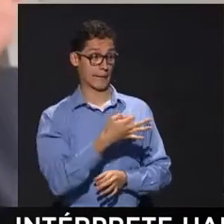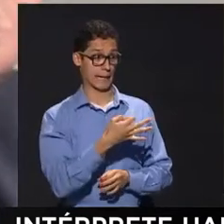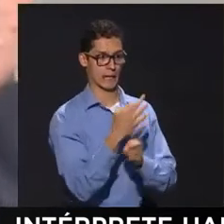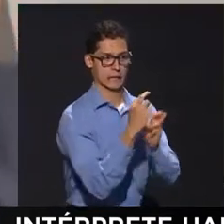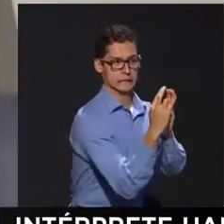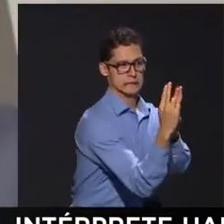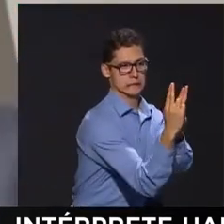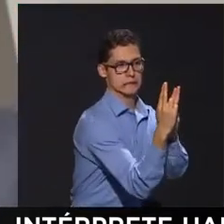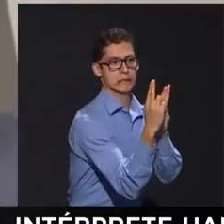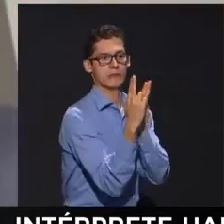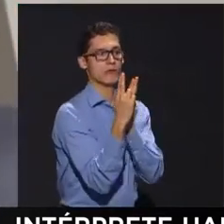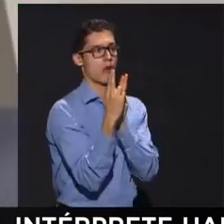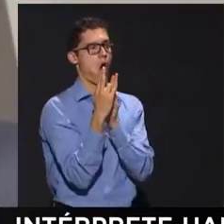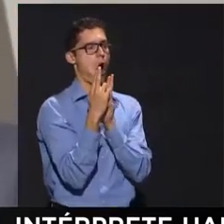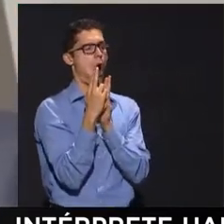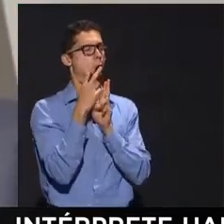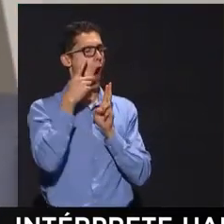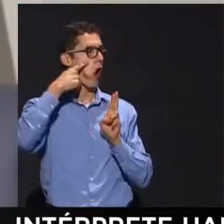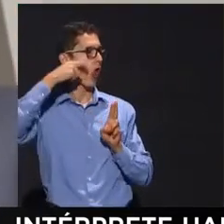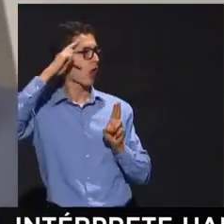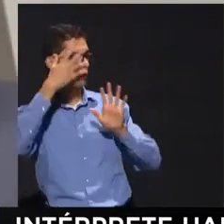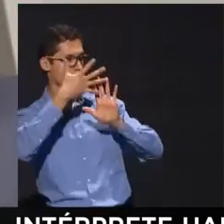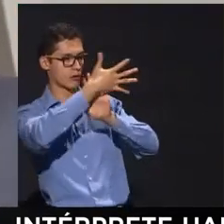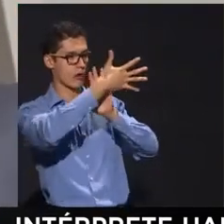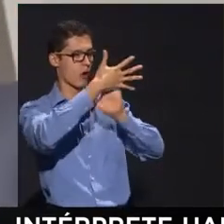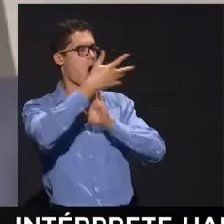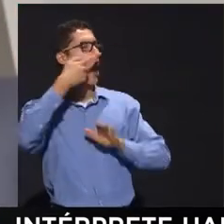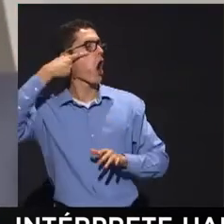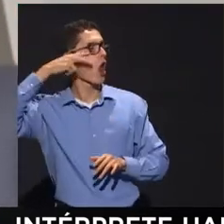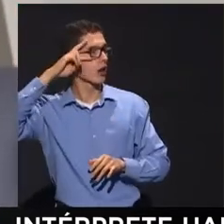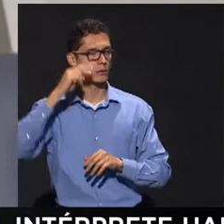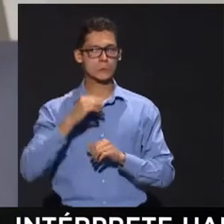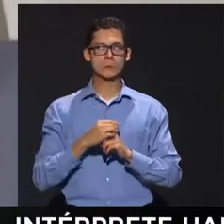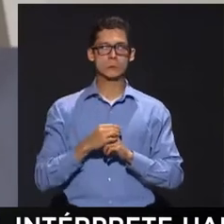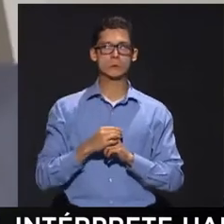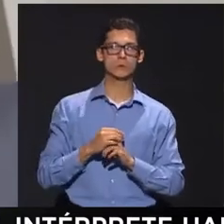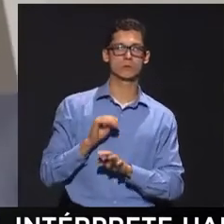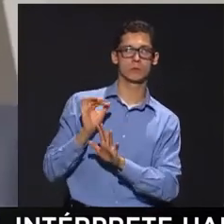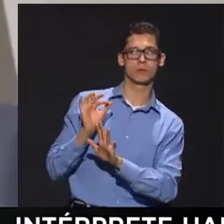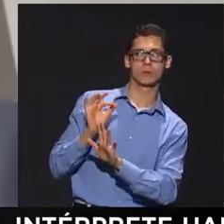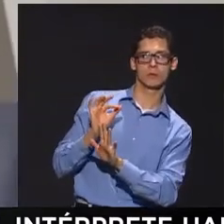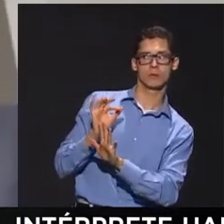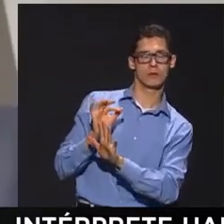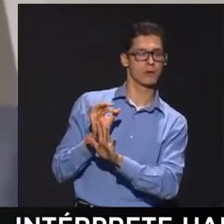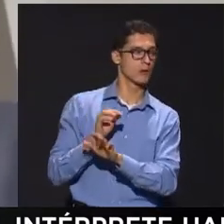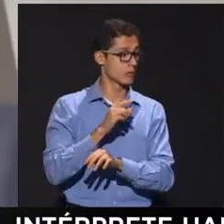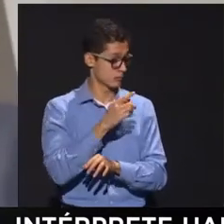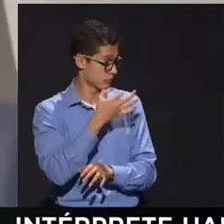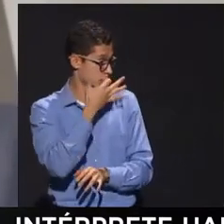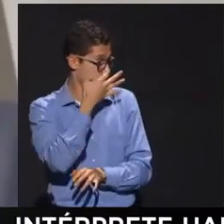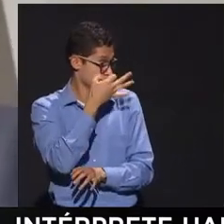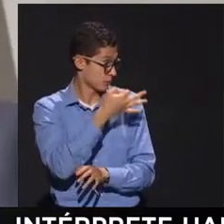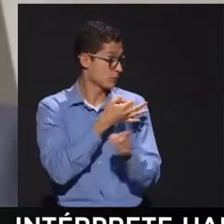pero haciendo caer al interlocutor en la trampa de que no vea que la conclusión es falsa, sino que tome